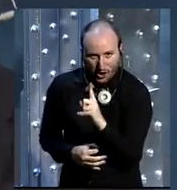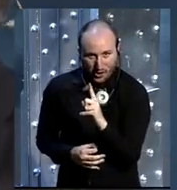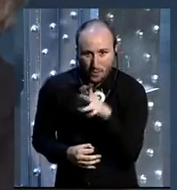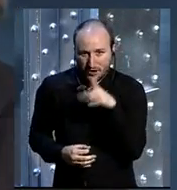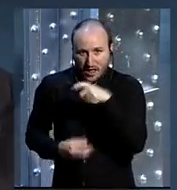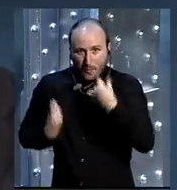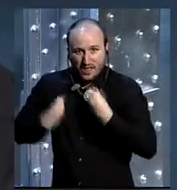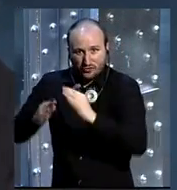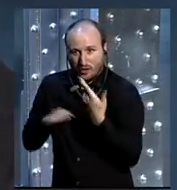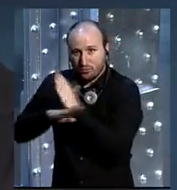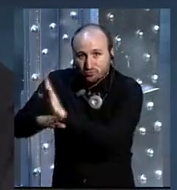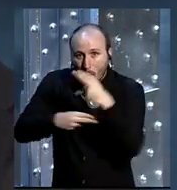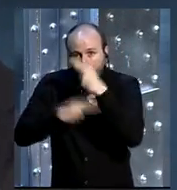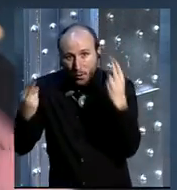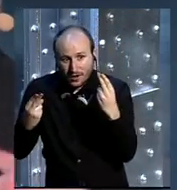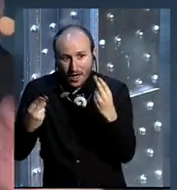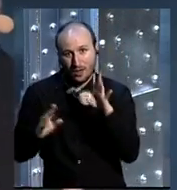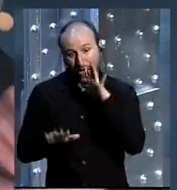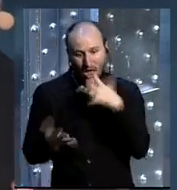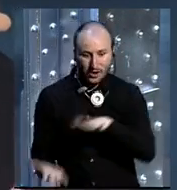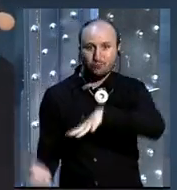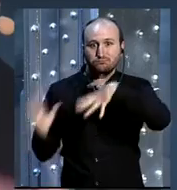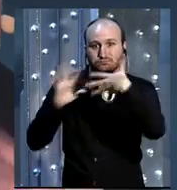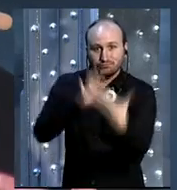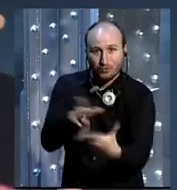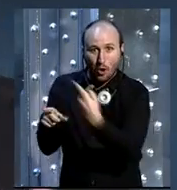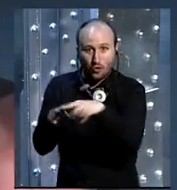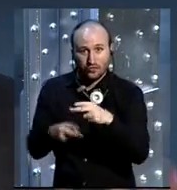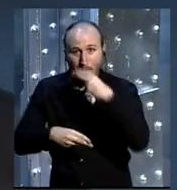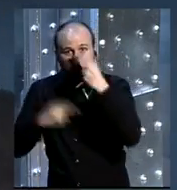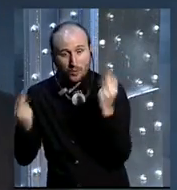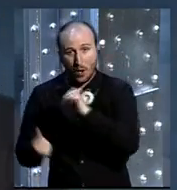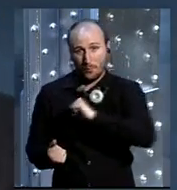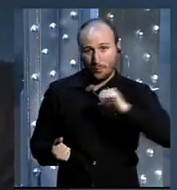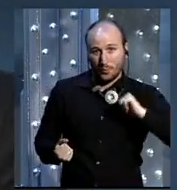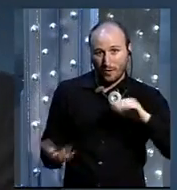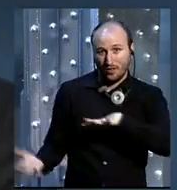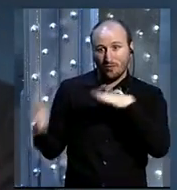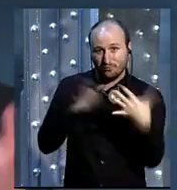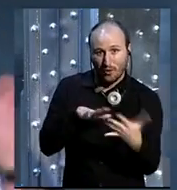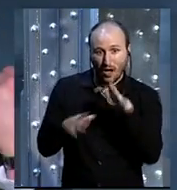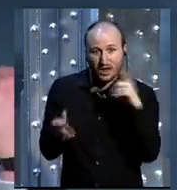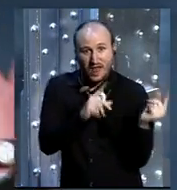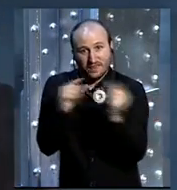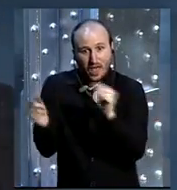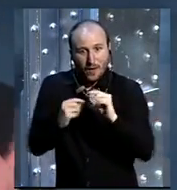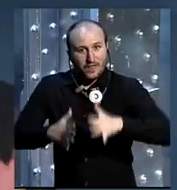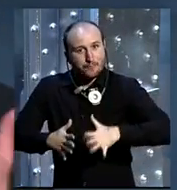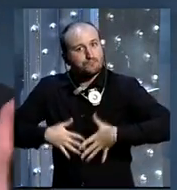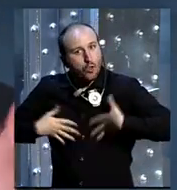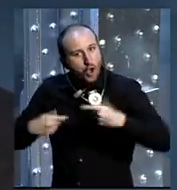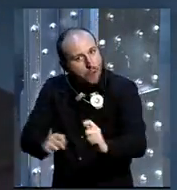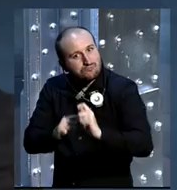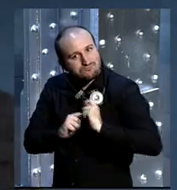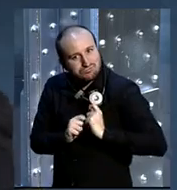eso ha cambiado y hay un gran debate en cuanto a lo público y lo privado. Y a menudo es un debate muy emocional, y para los padres, sobre todo,